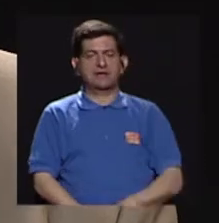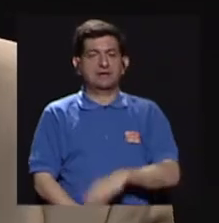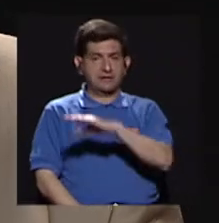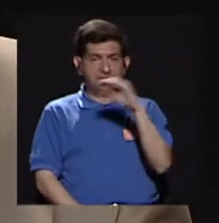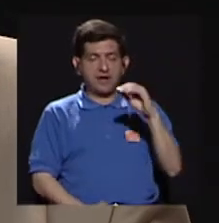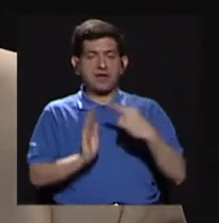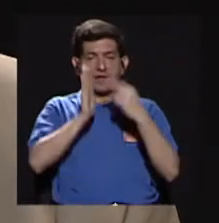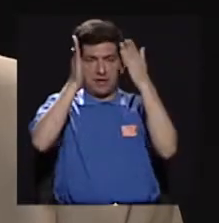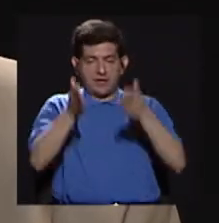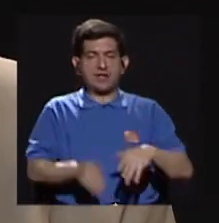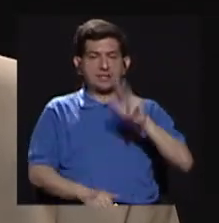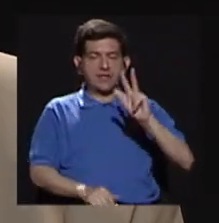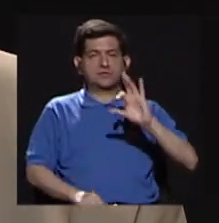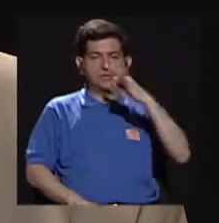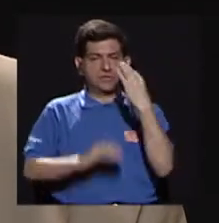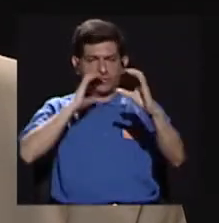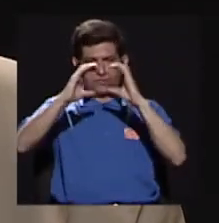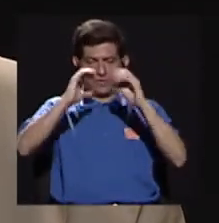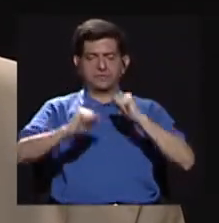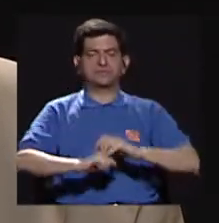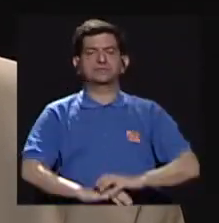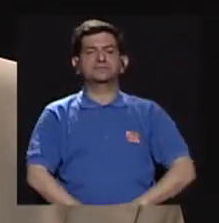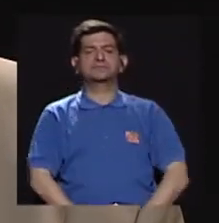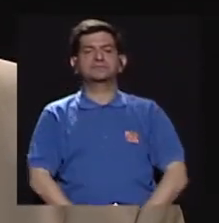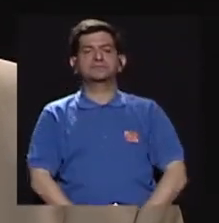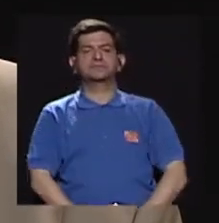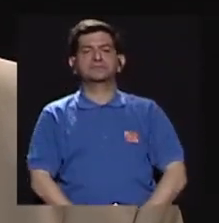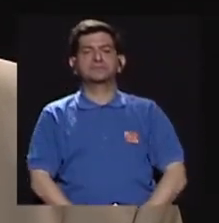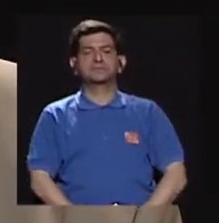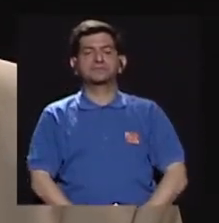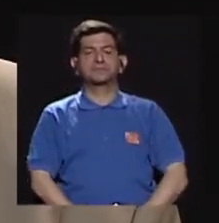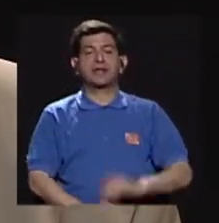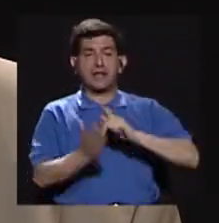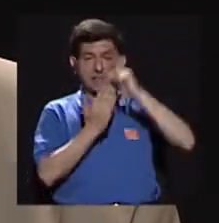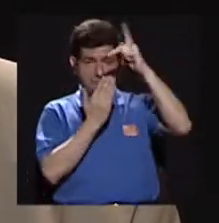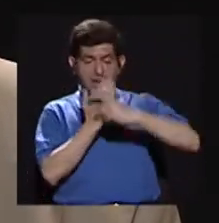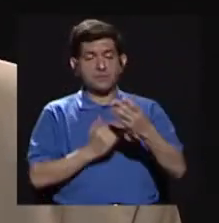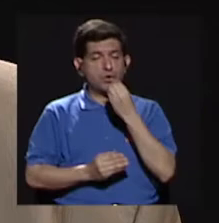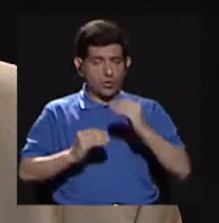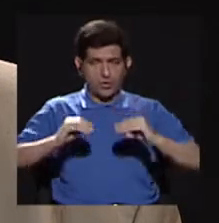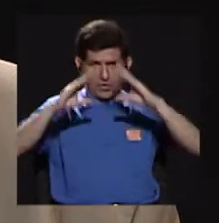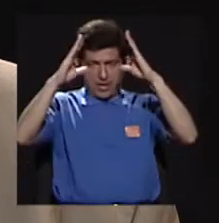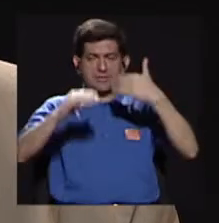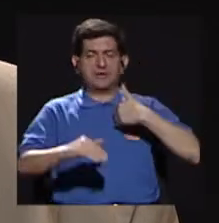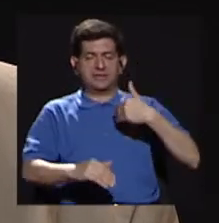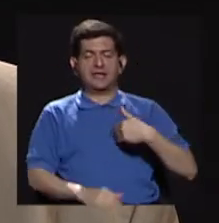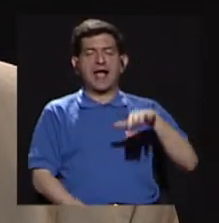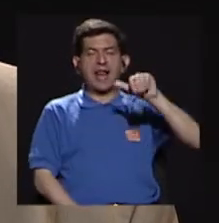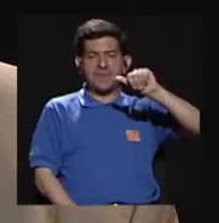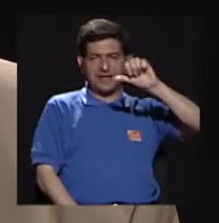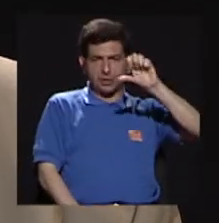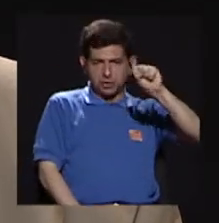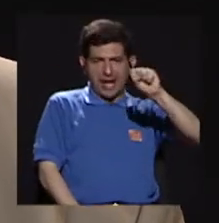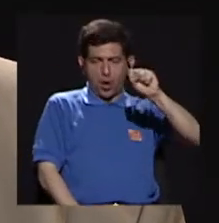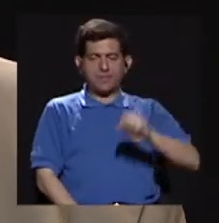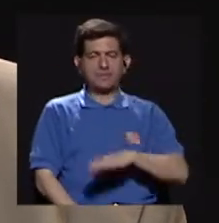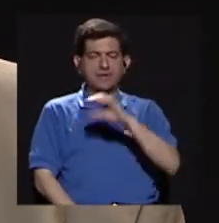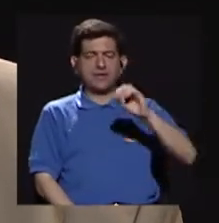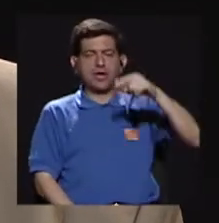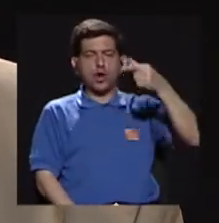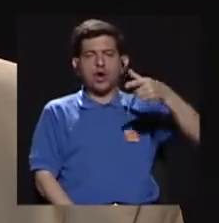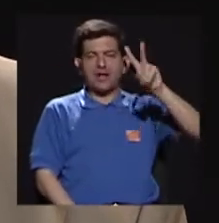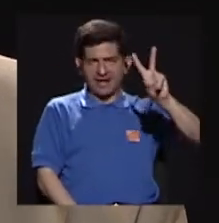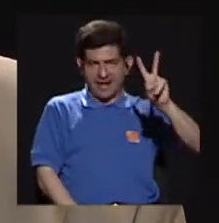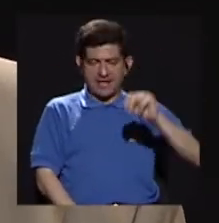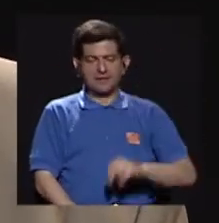representantes de los tres medios por parte del programa desayunos tenemos a don alberto salón y a doña gloria